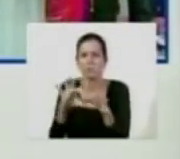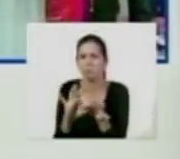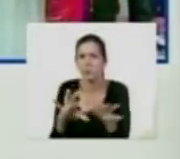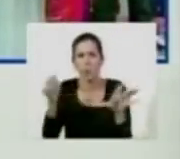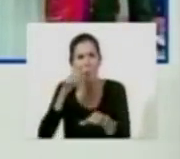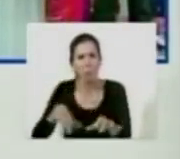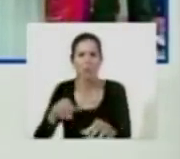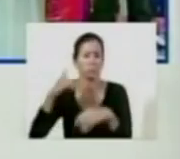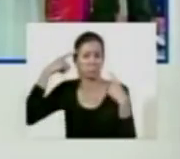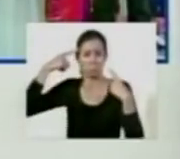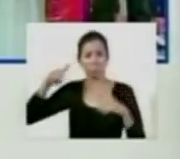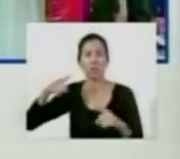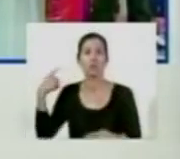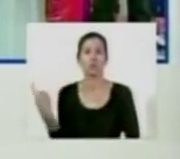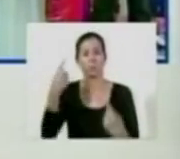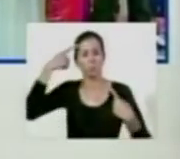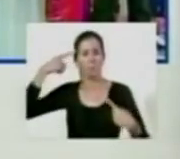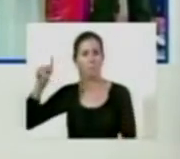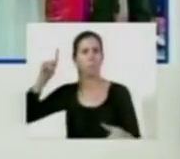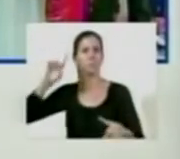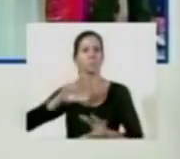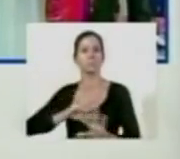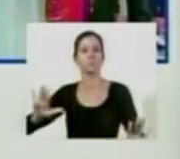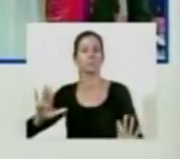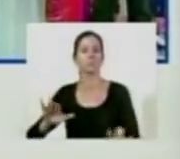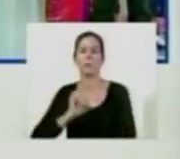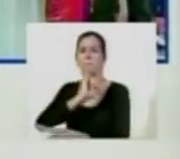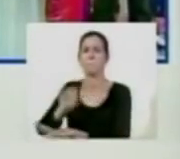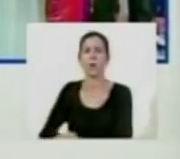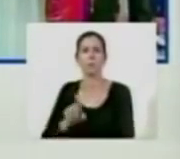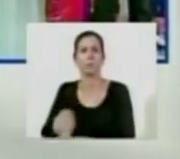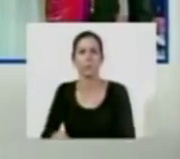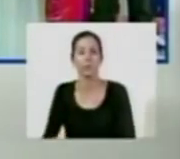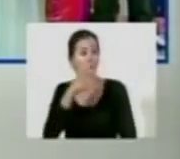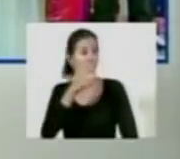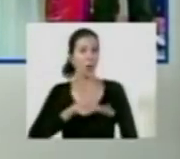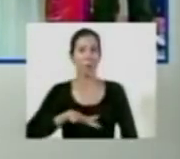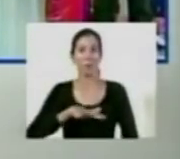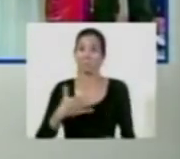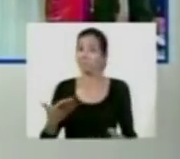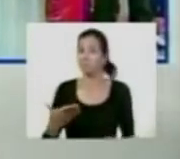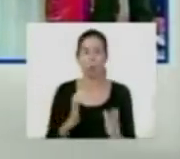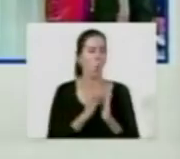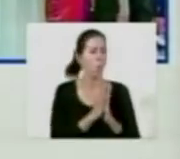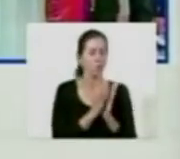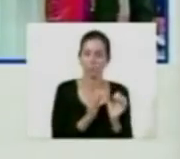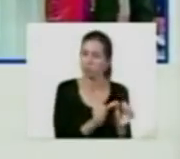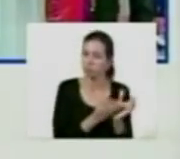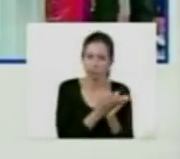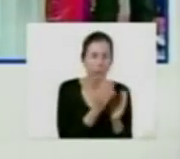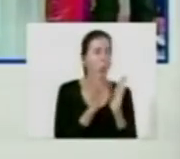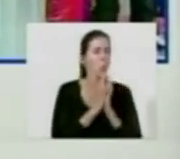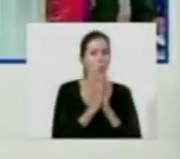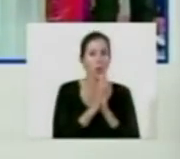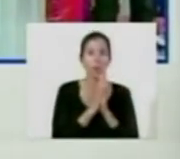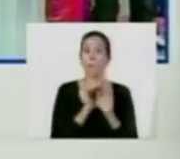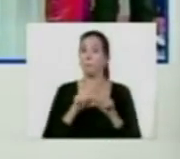quedarán aislados, solos y derrotados. Y nuestro pueblo seguirá en oración y